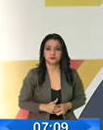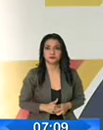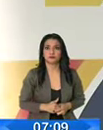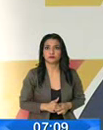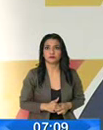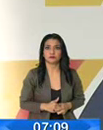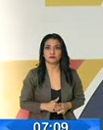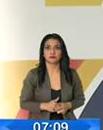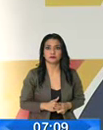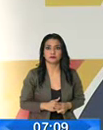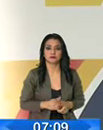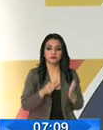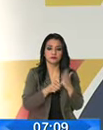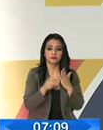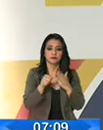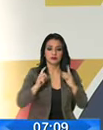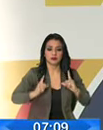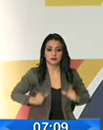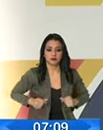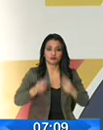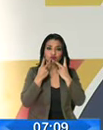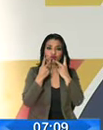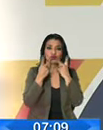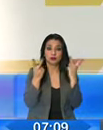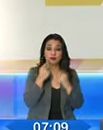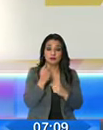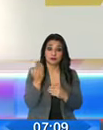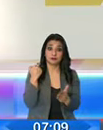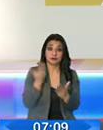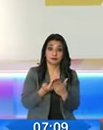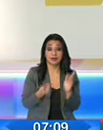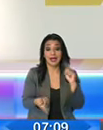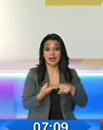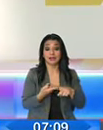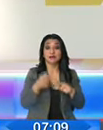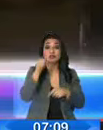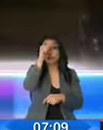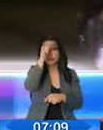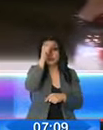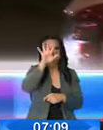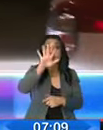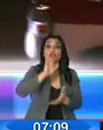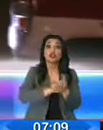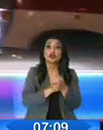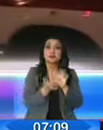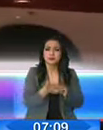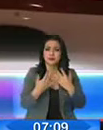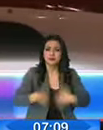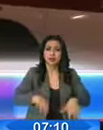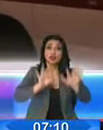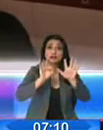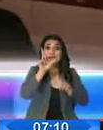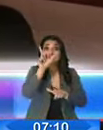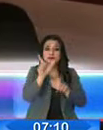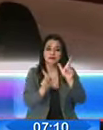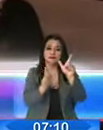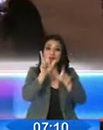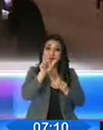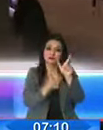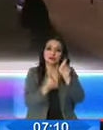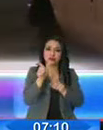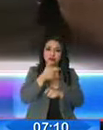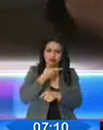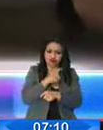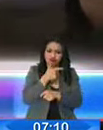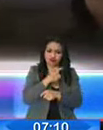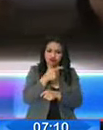El Ministerio de Salud Pública informó que hasta este domingo 5 de noviembre se han atendido 83 casos de personas intoxicadas por el